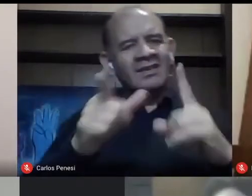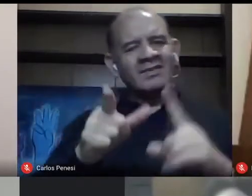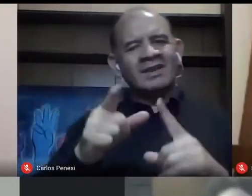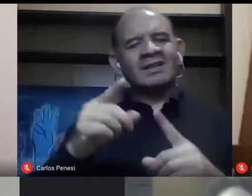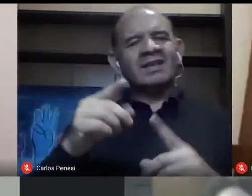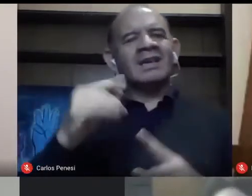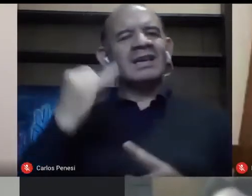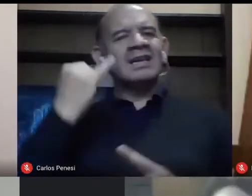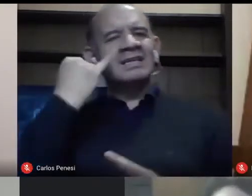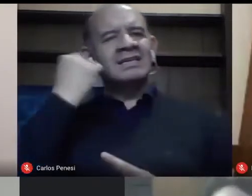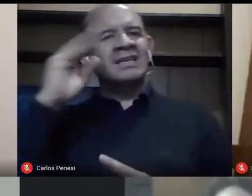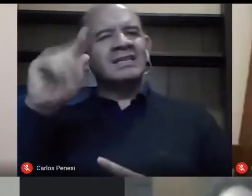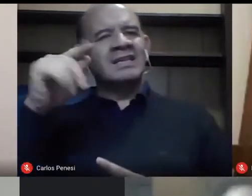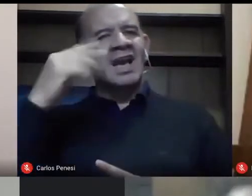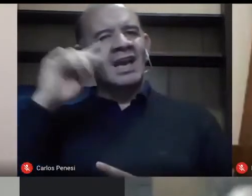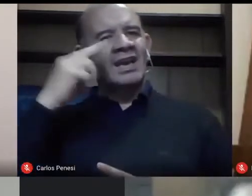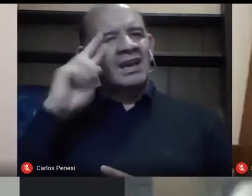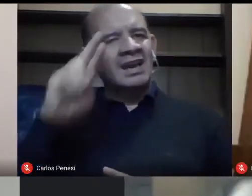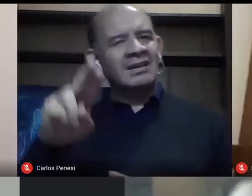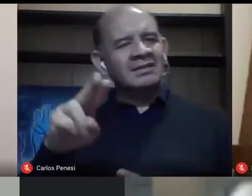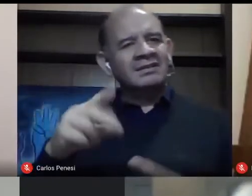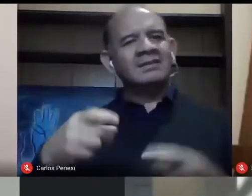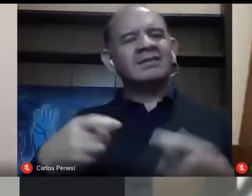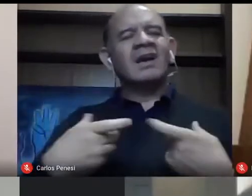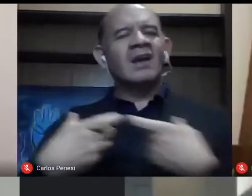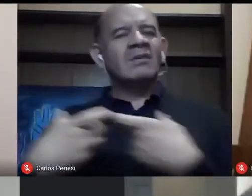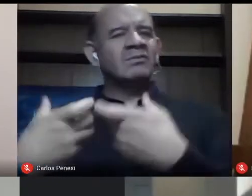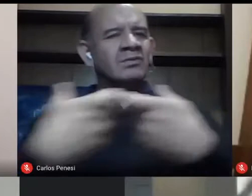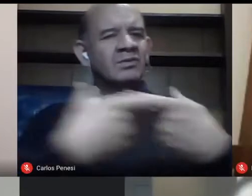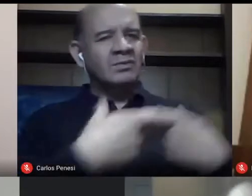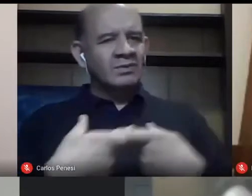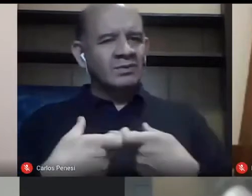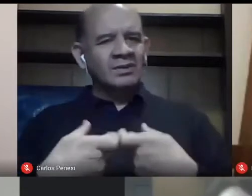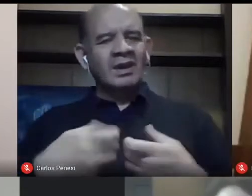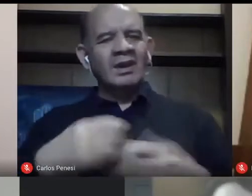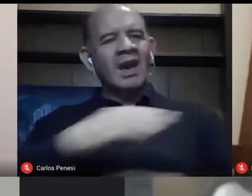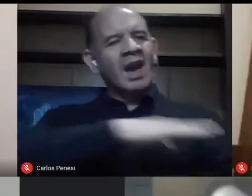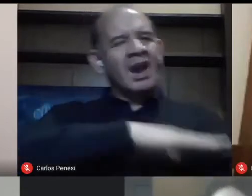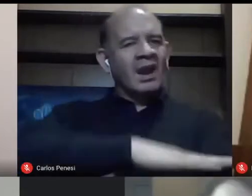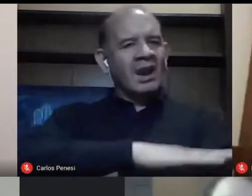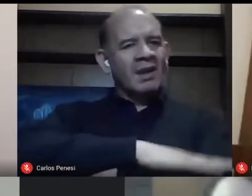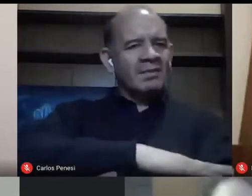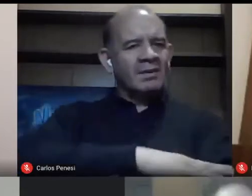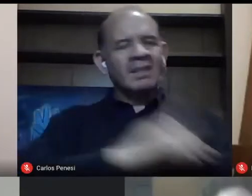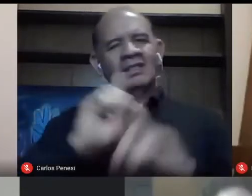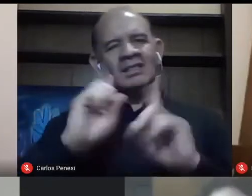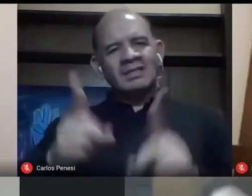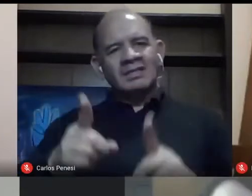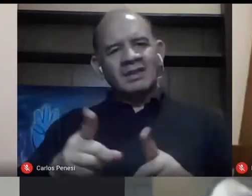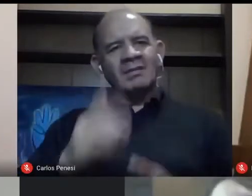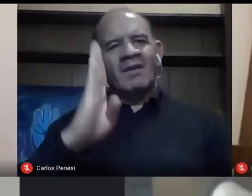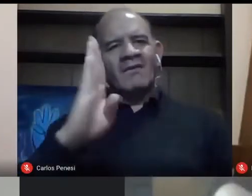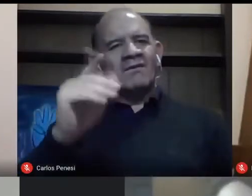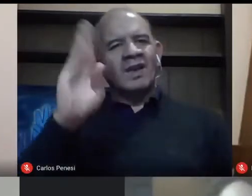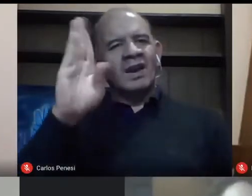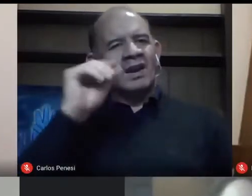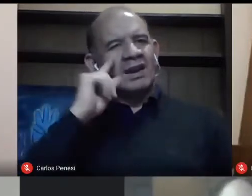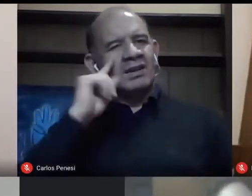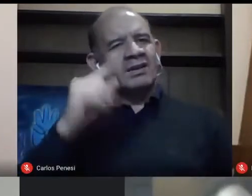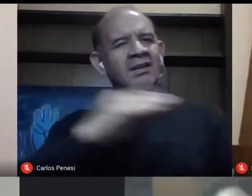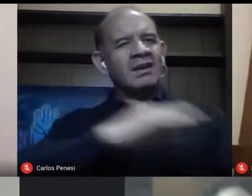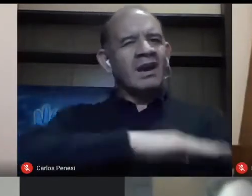becarios de la Agencia de Cooperación Internacional de Japón y sobre todo de la Asociación de Becarios de Japón